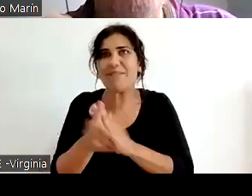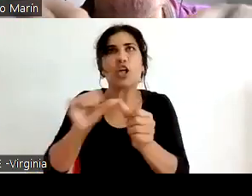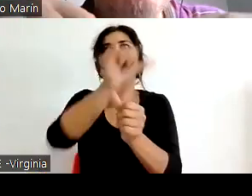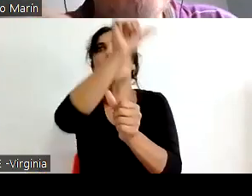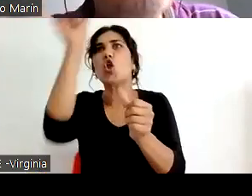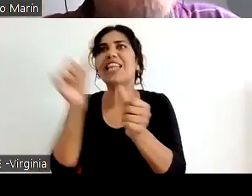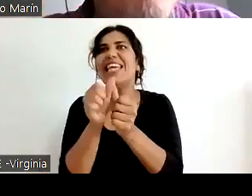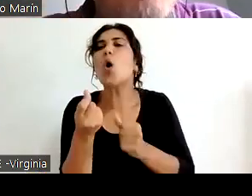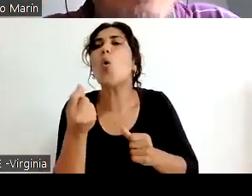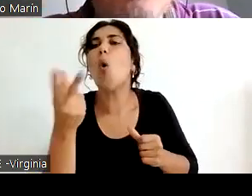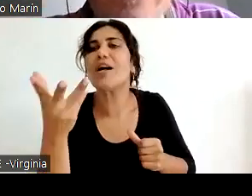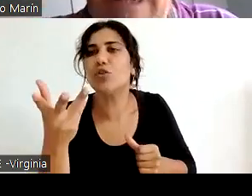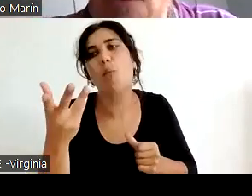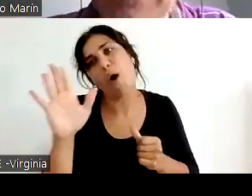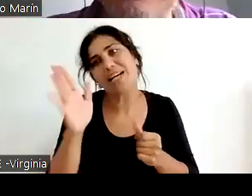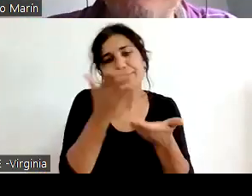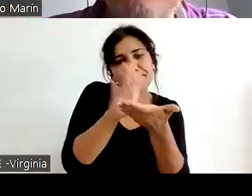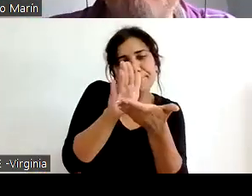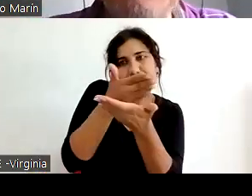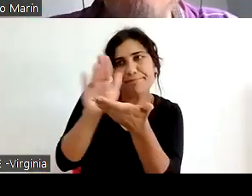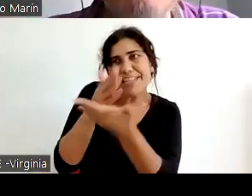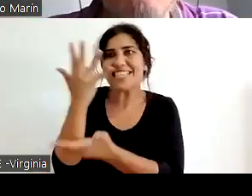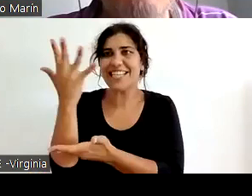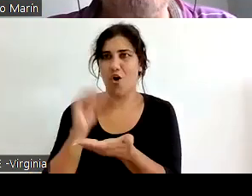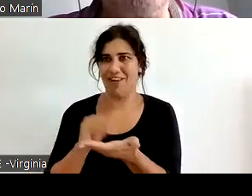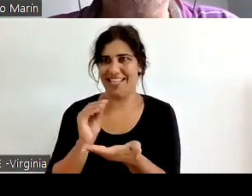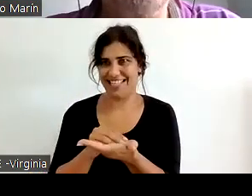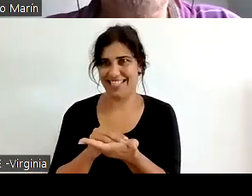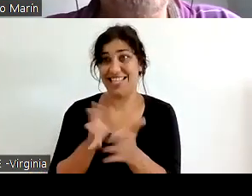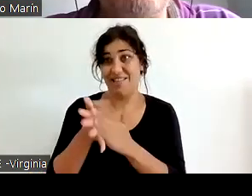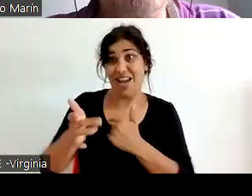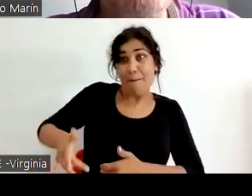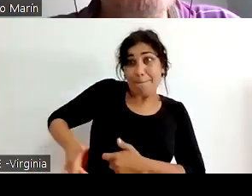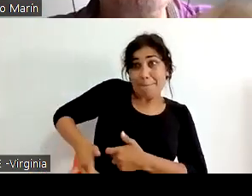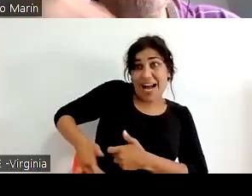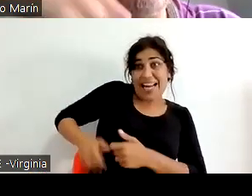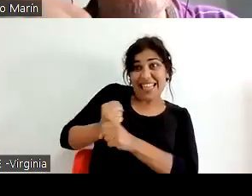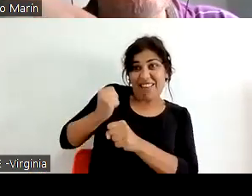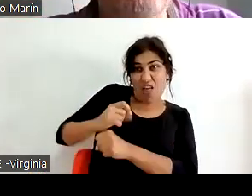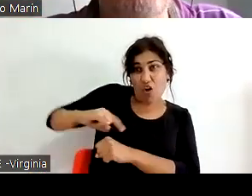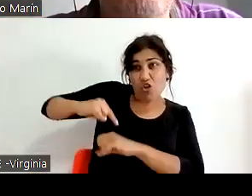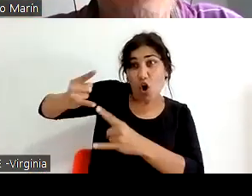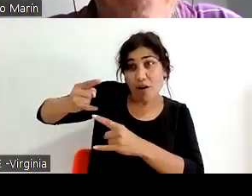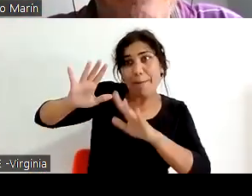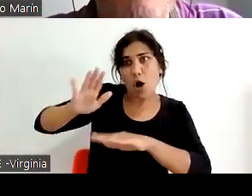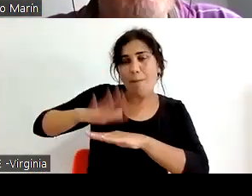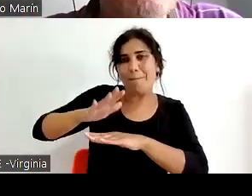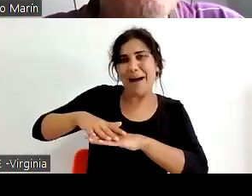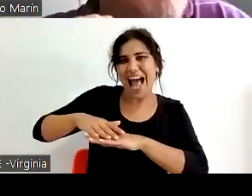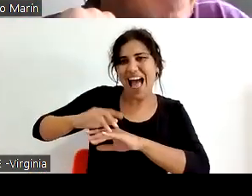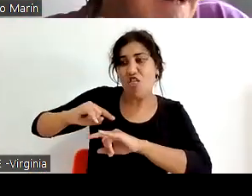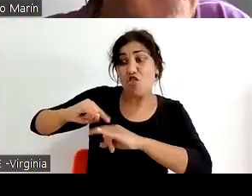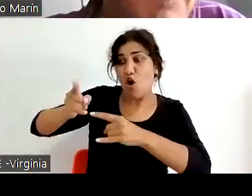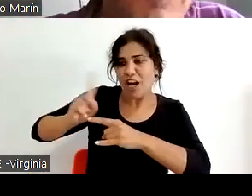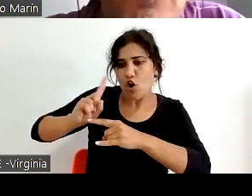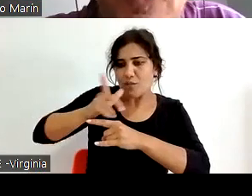día. Con eso lo que se consigue es que aunque el páncreas trabaje más veces, lo haga de manera menos sobrecargada. Y